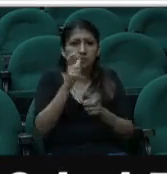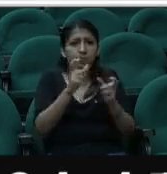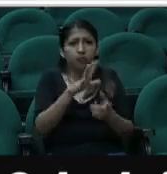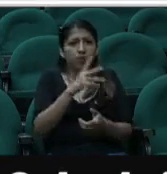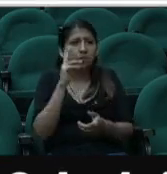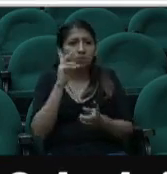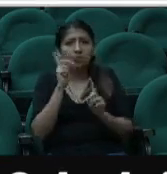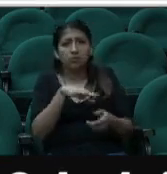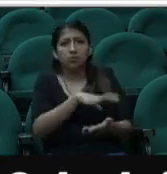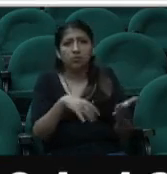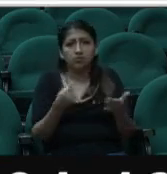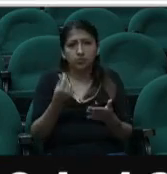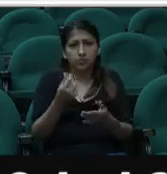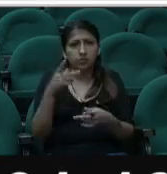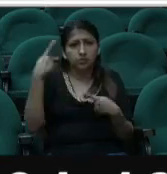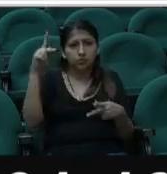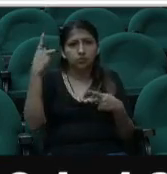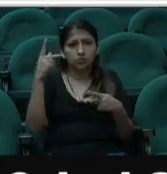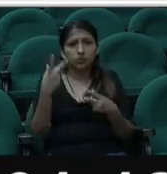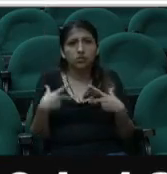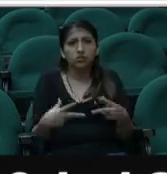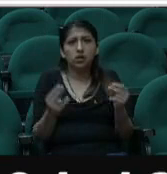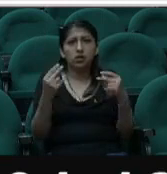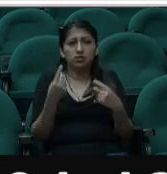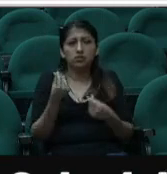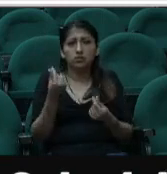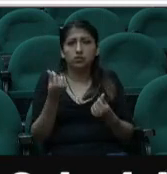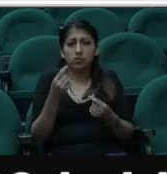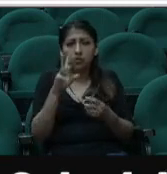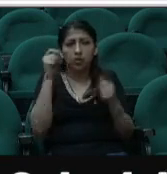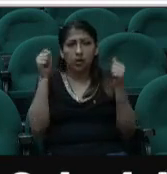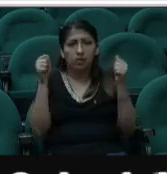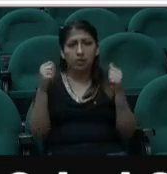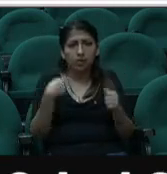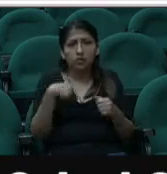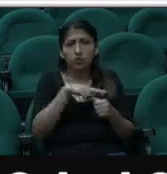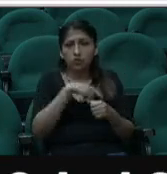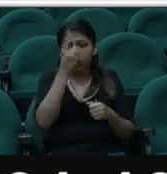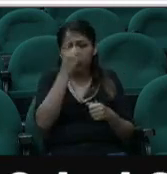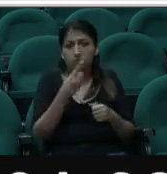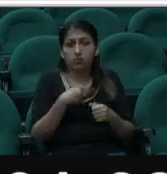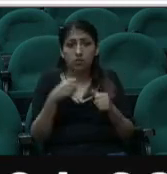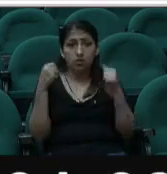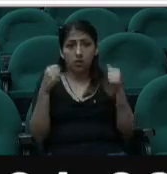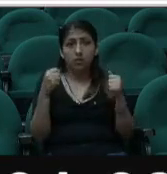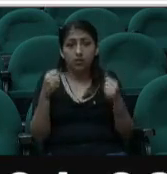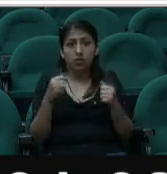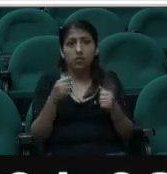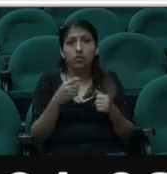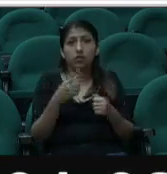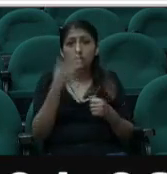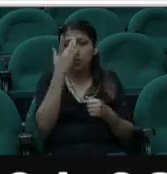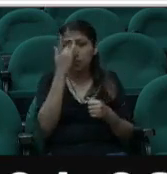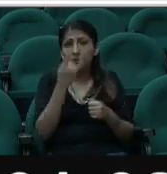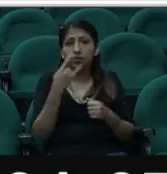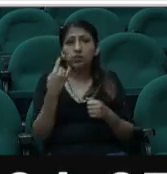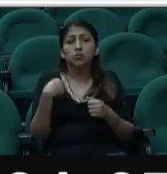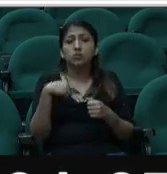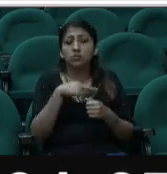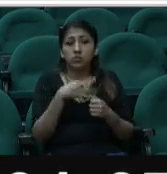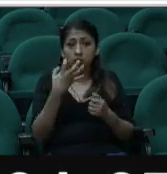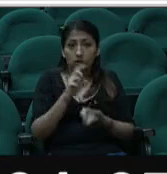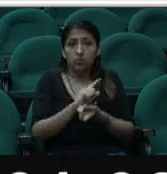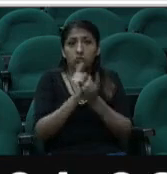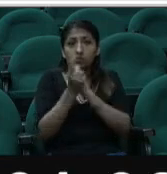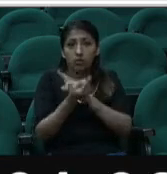ya todo el país que los políticos gasten dinero en campañas electorales nosotros hemos decidido impulsar una campaña austera porque estamos convencidos que si